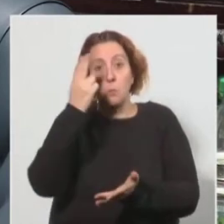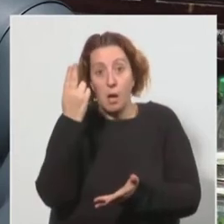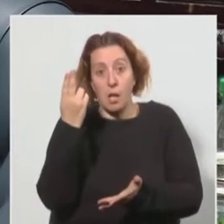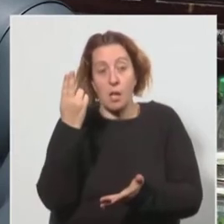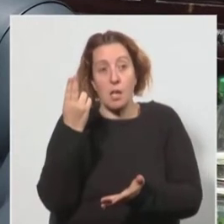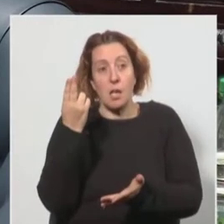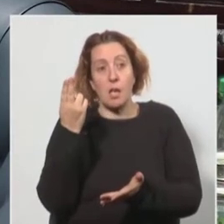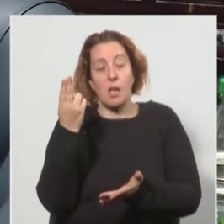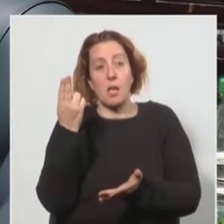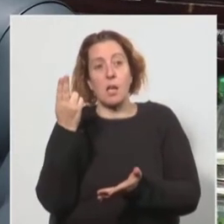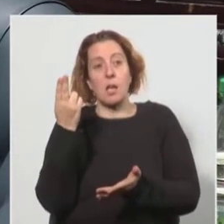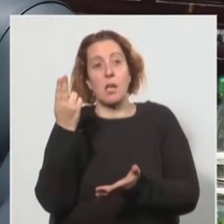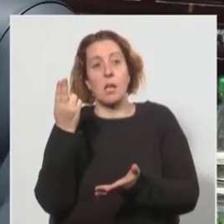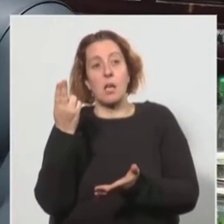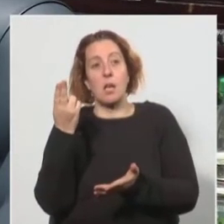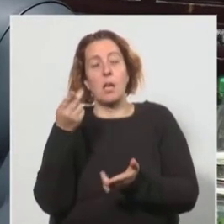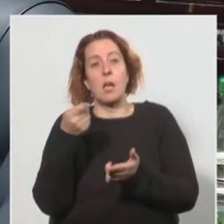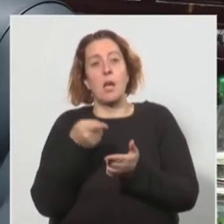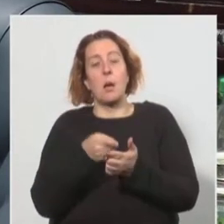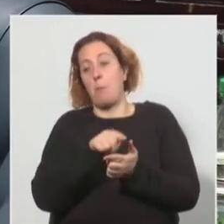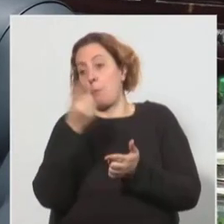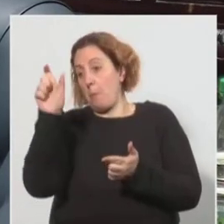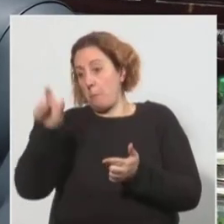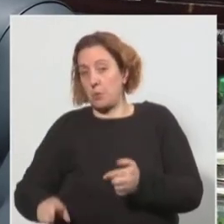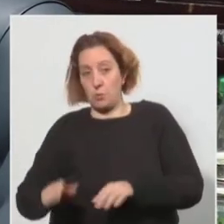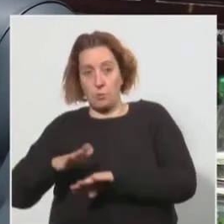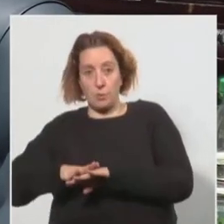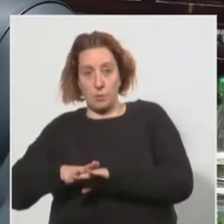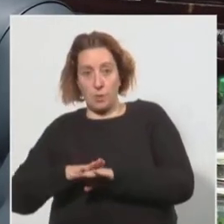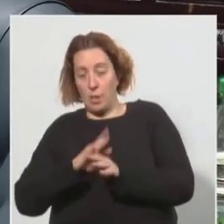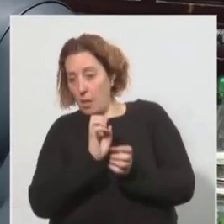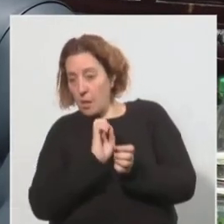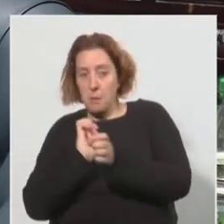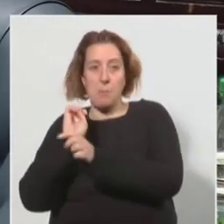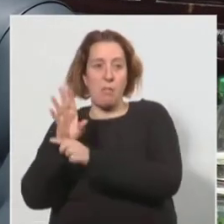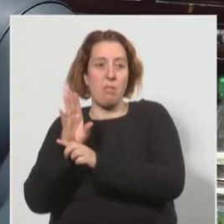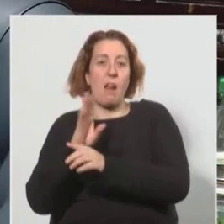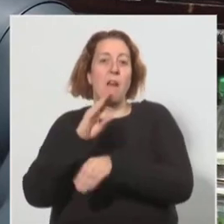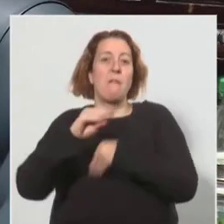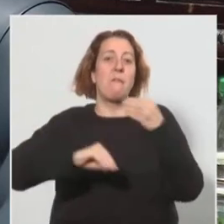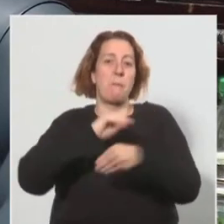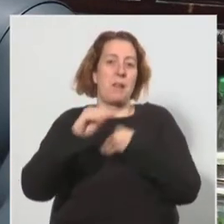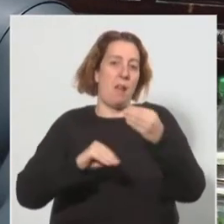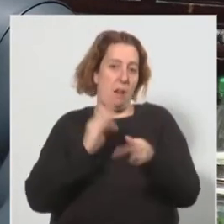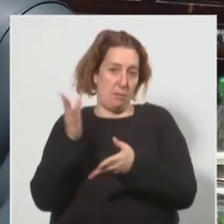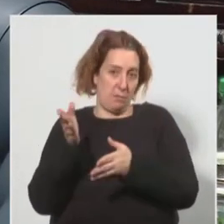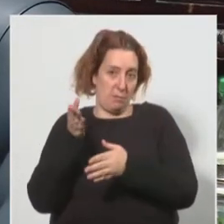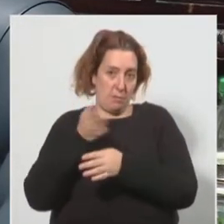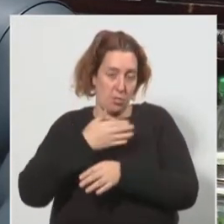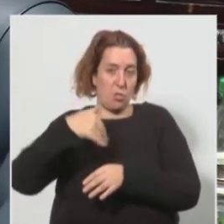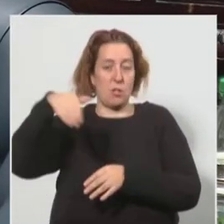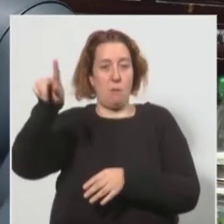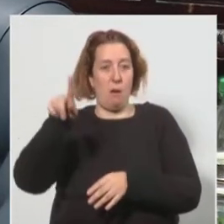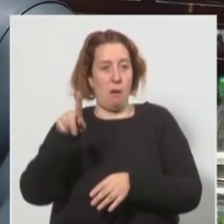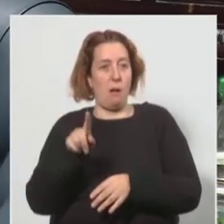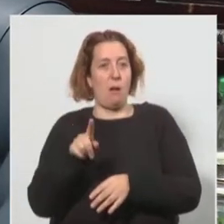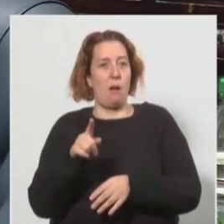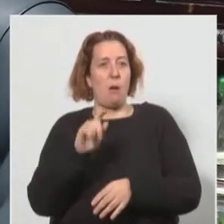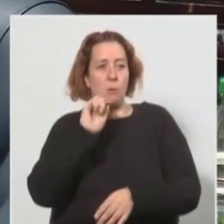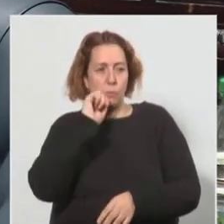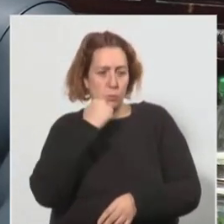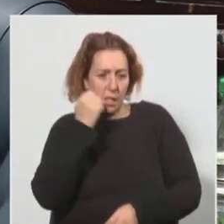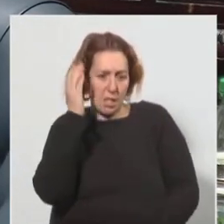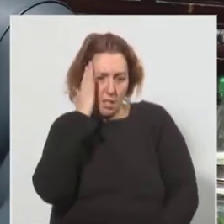apoderado y ser enviado a Emiratos a través de un familiar. Nos gustaría saber si